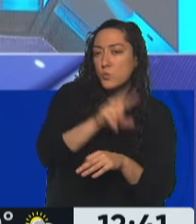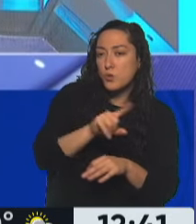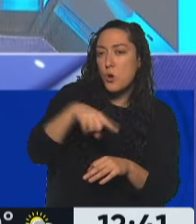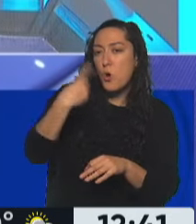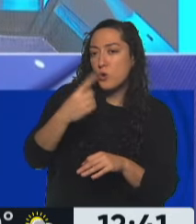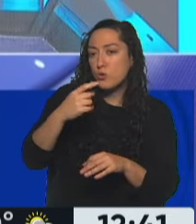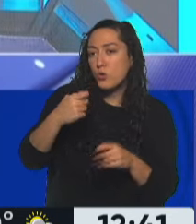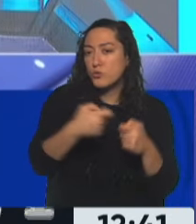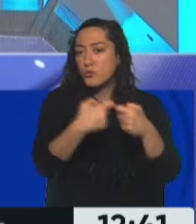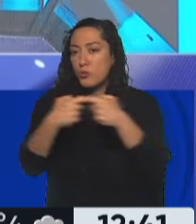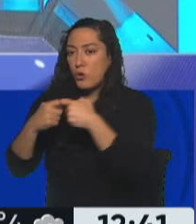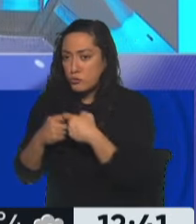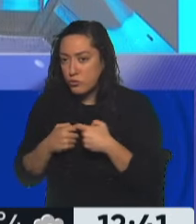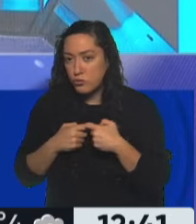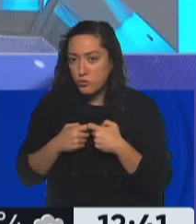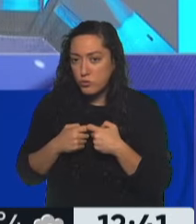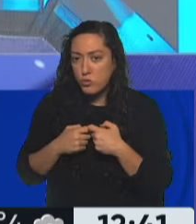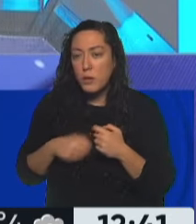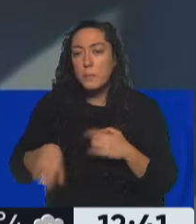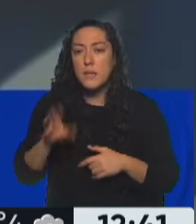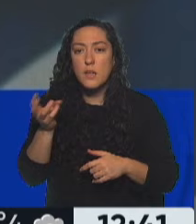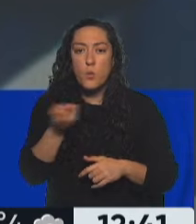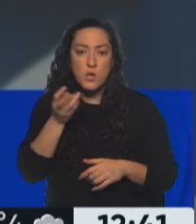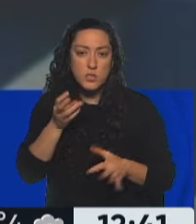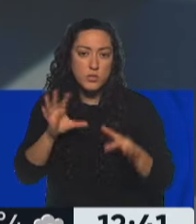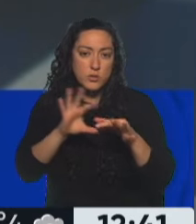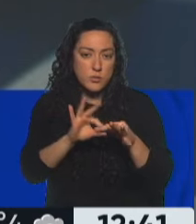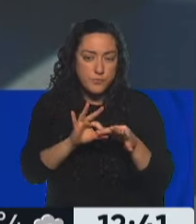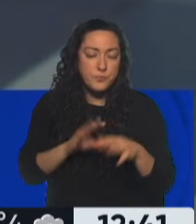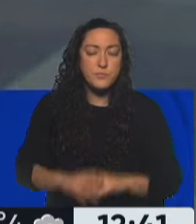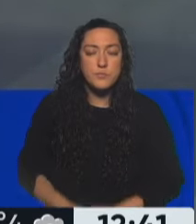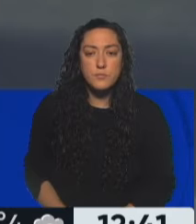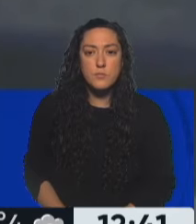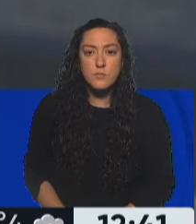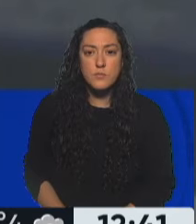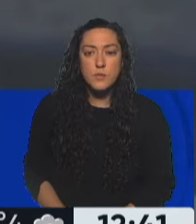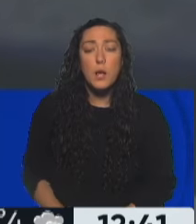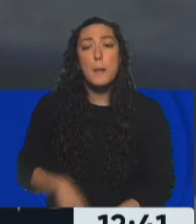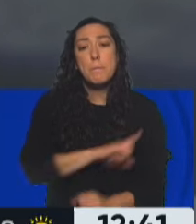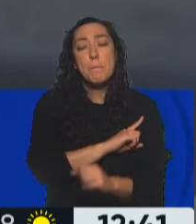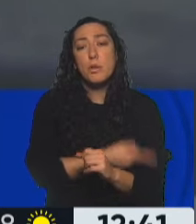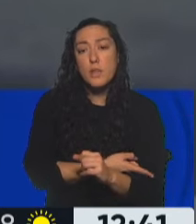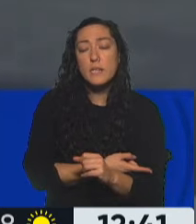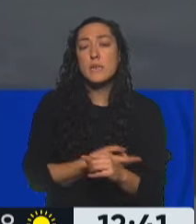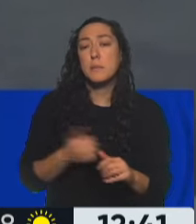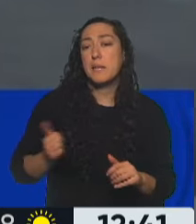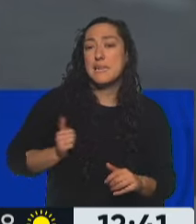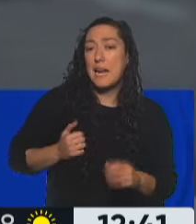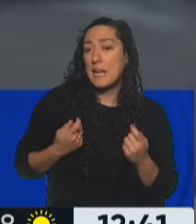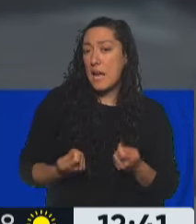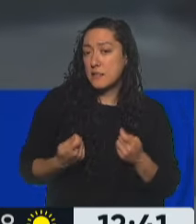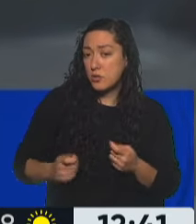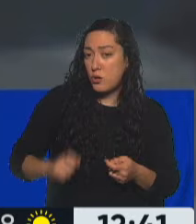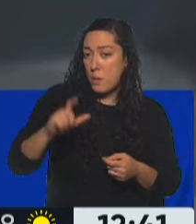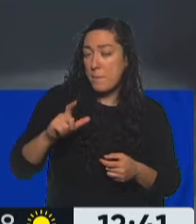les son socios o son más proclives a la línea de Washington. Ahora, ese aumento del poderío y del gasto militar, Taiwán puede hacerlo también